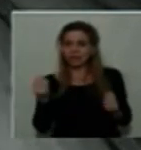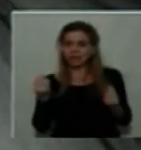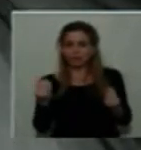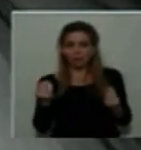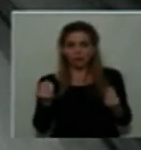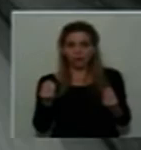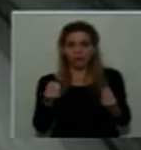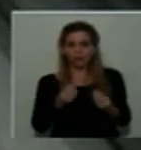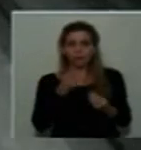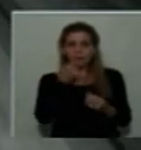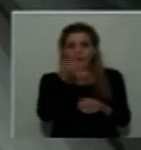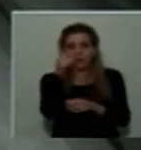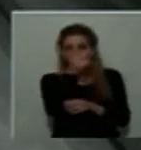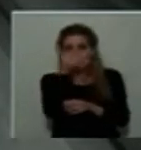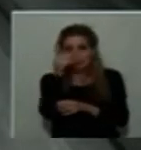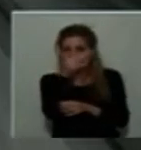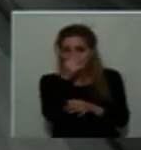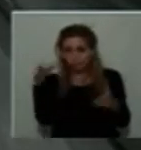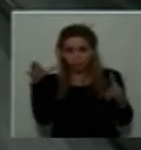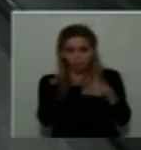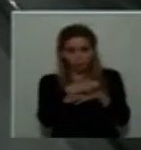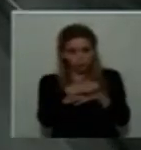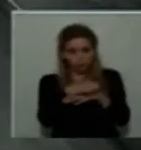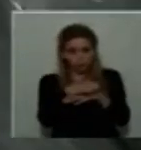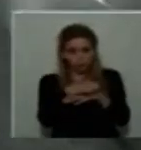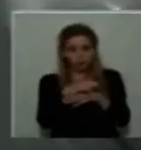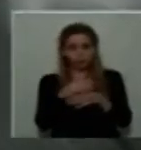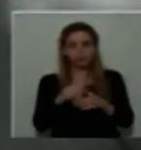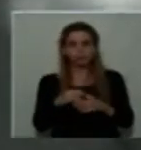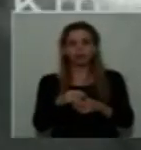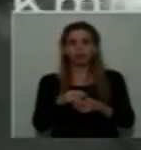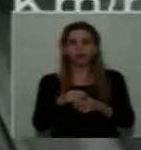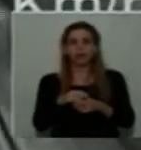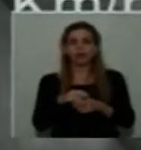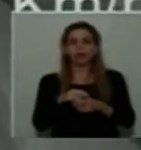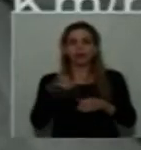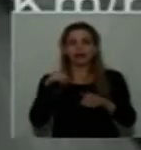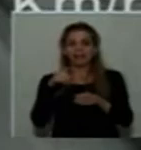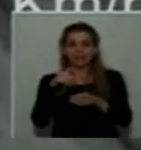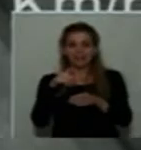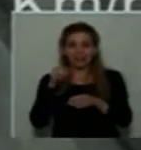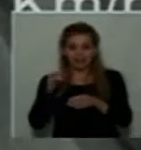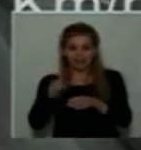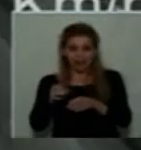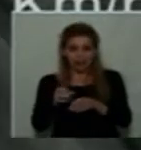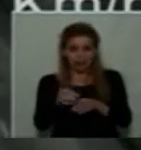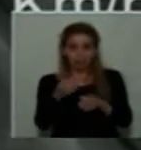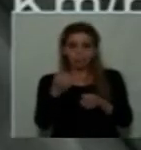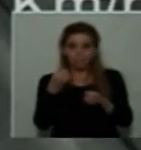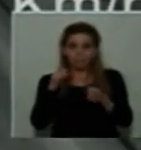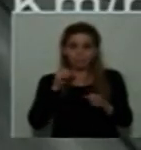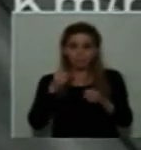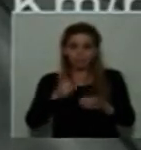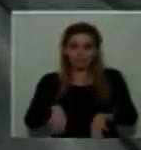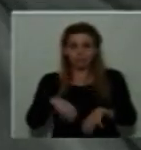minuto a minuto, los últimos 30 segundos de la tragedia de Castelar. Arranca a las 7 de la mañana con 3 minutos con 11 segundos el